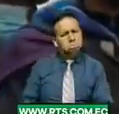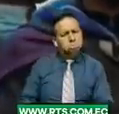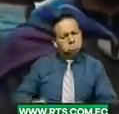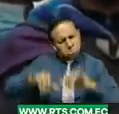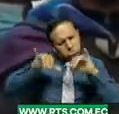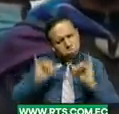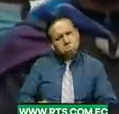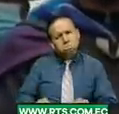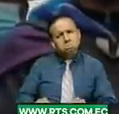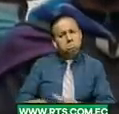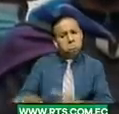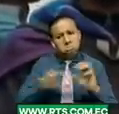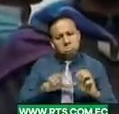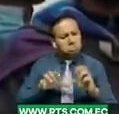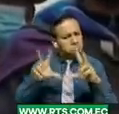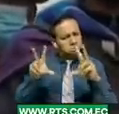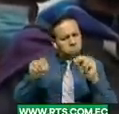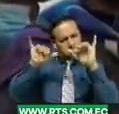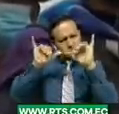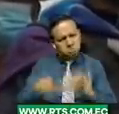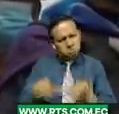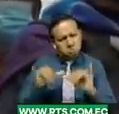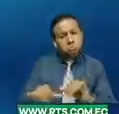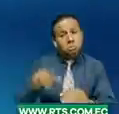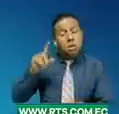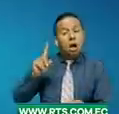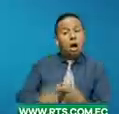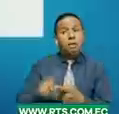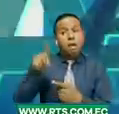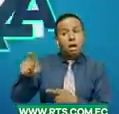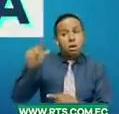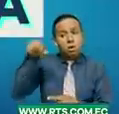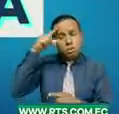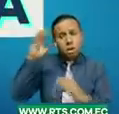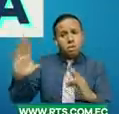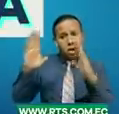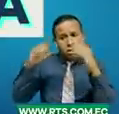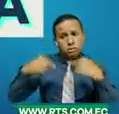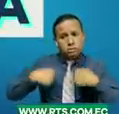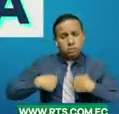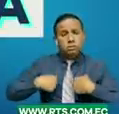dé oídos a las peticiones que hemos hecho.